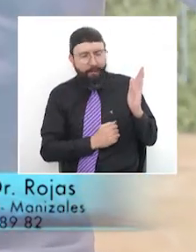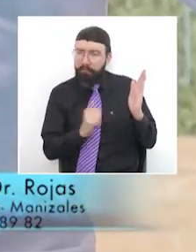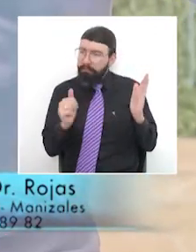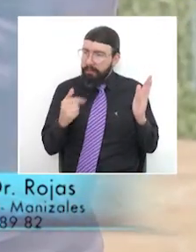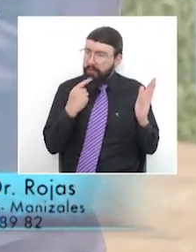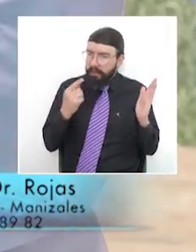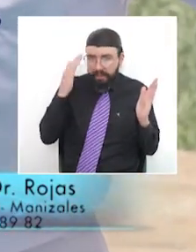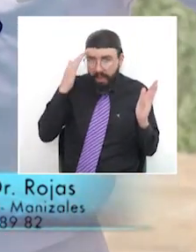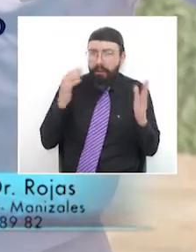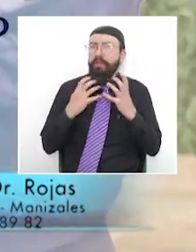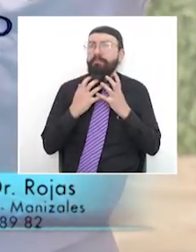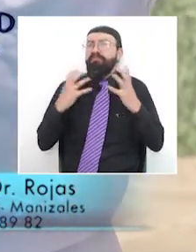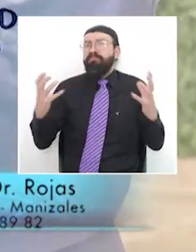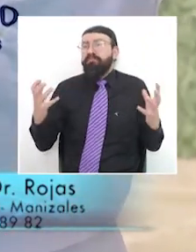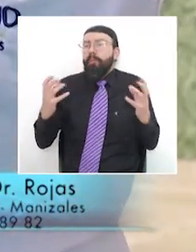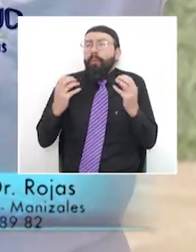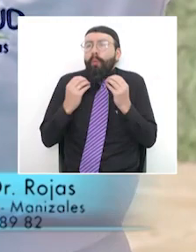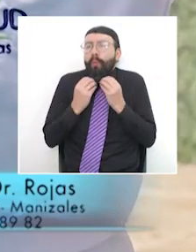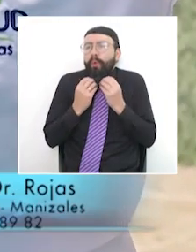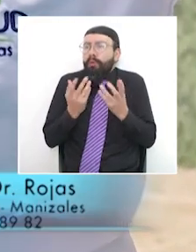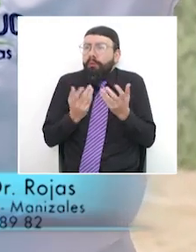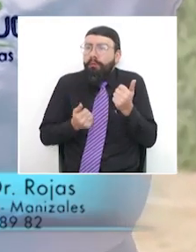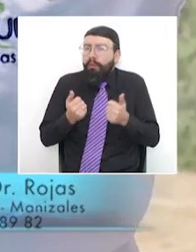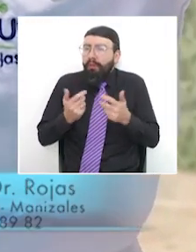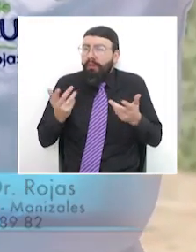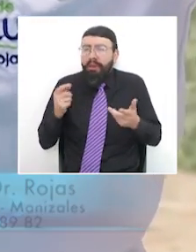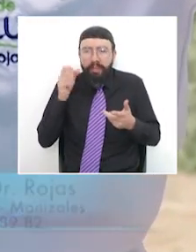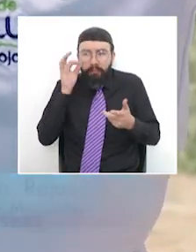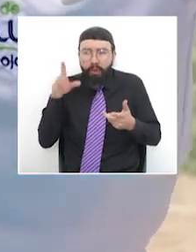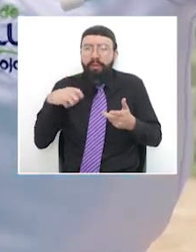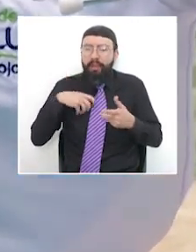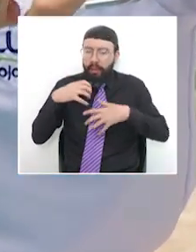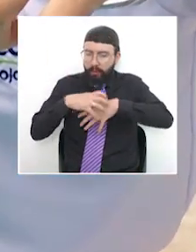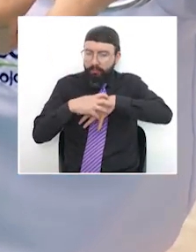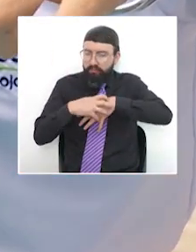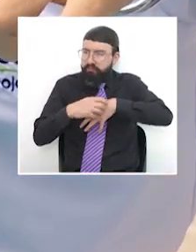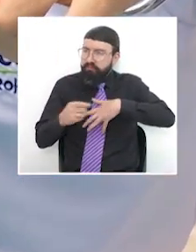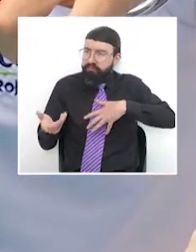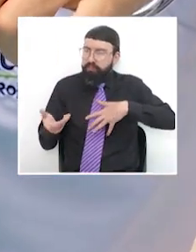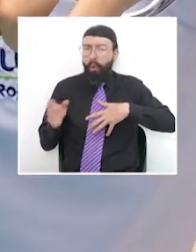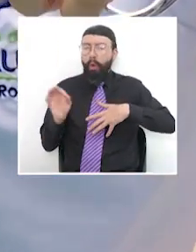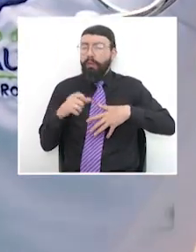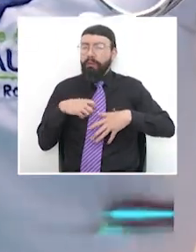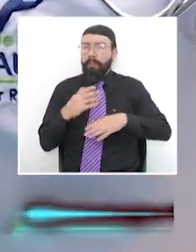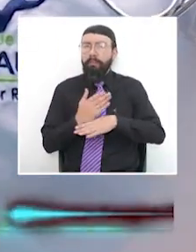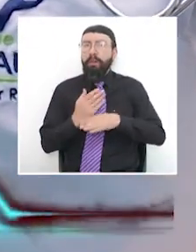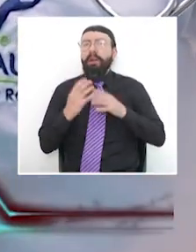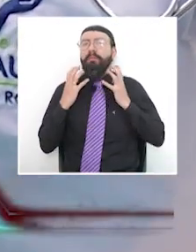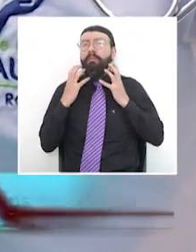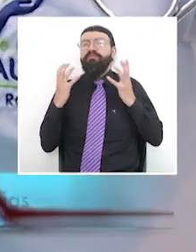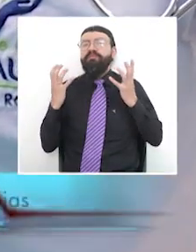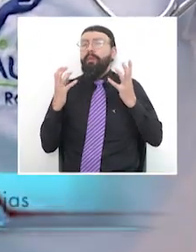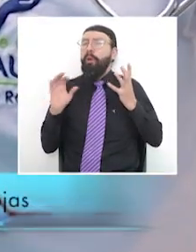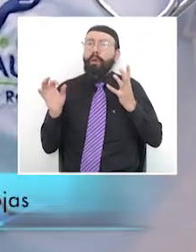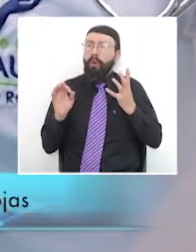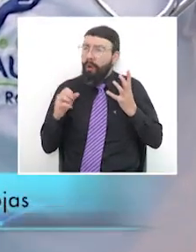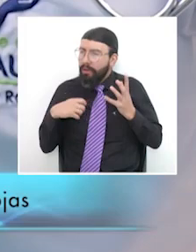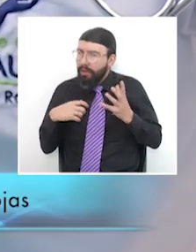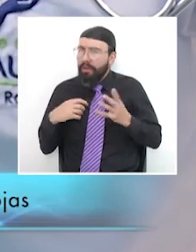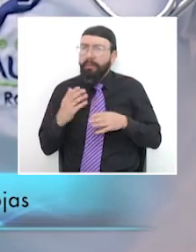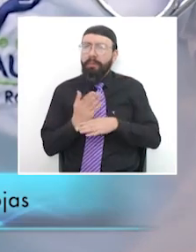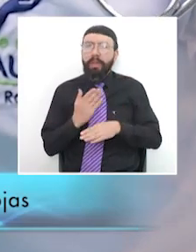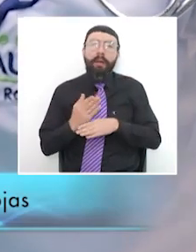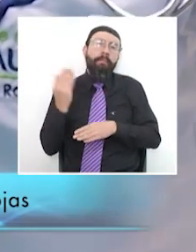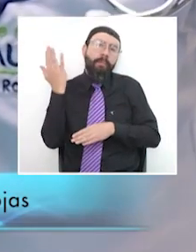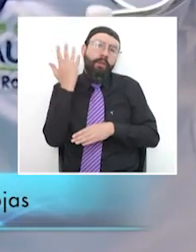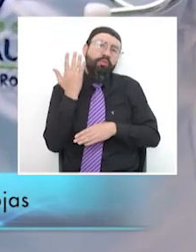tiroides está grande, si está pequeña, si tiene un tumor, si hay problemas de ganglios en el cuello y si hay trastornos en los vasos del